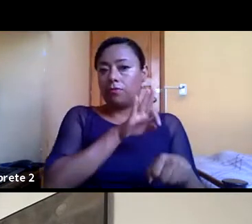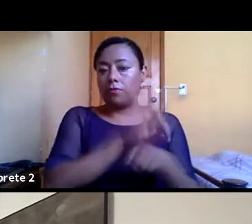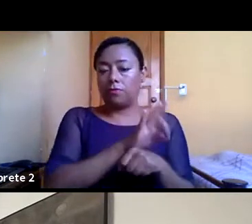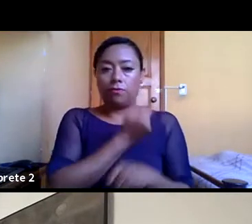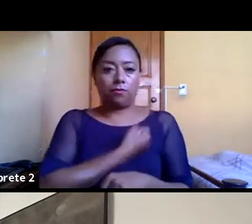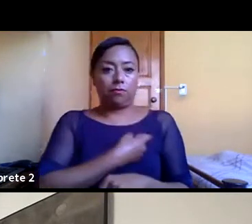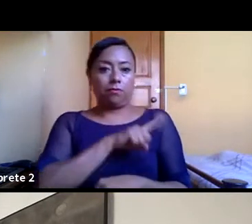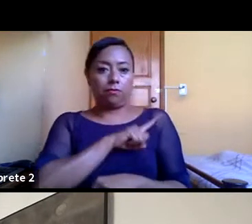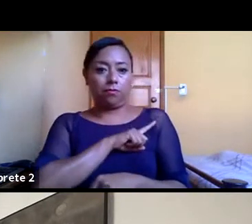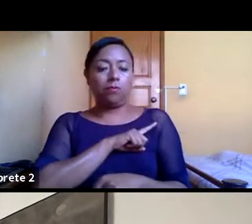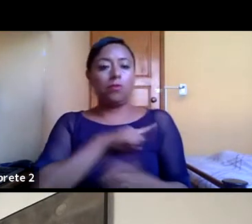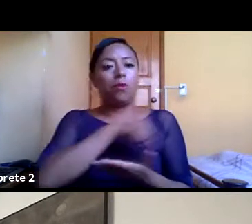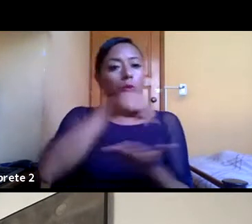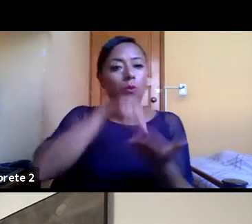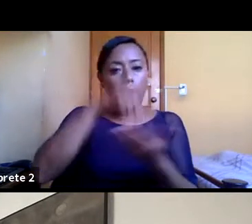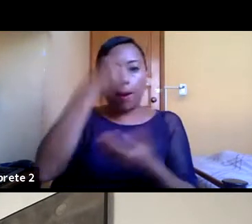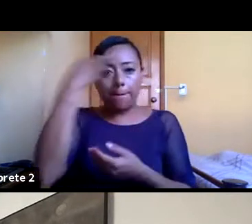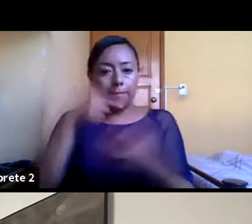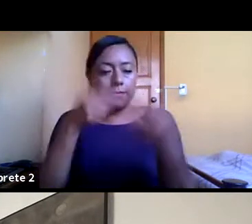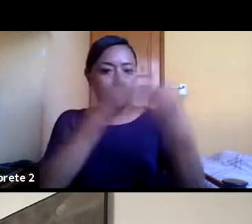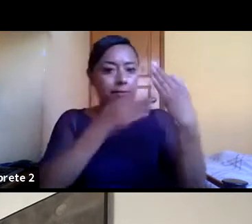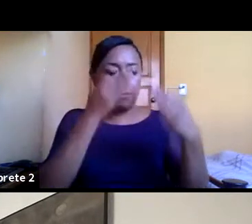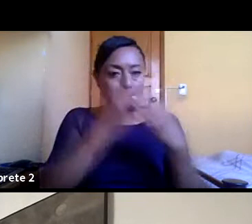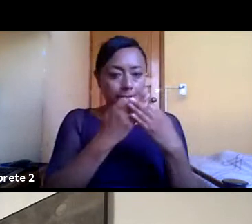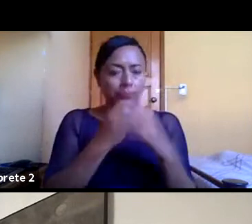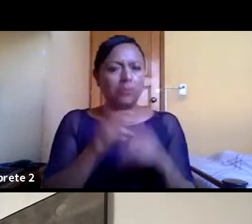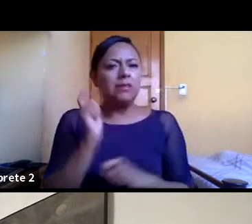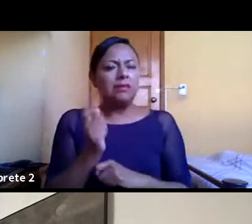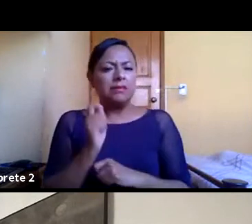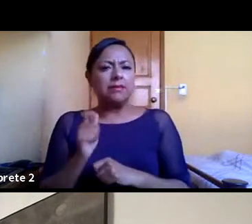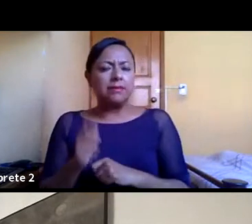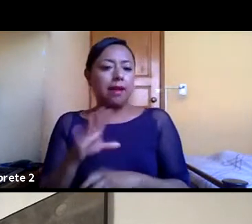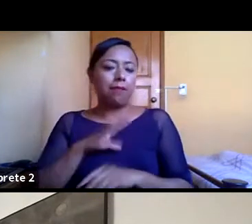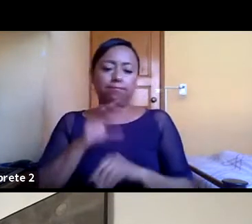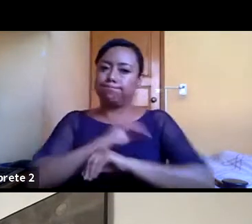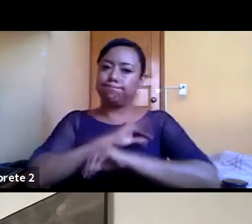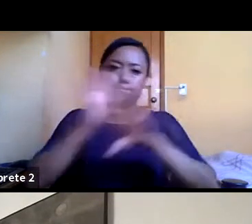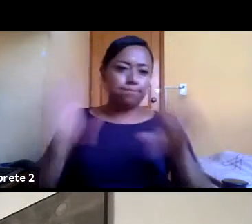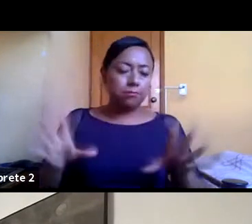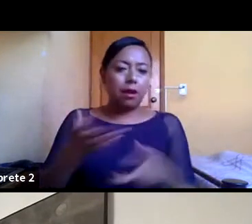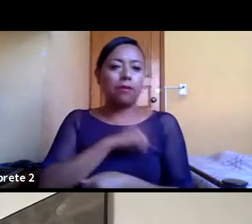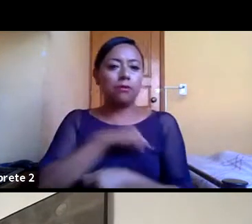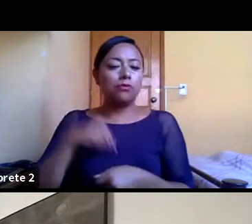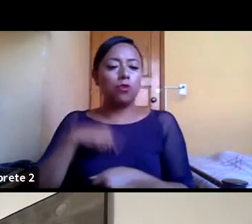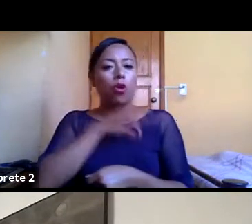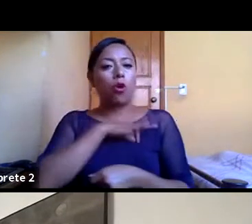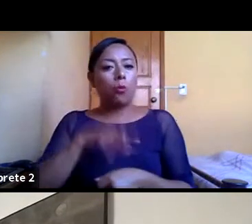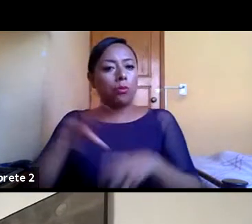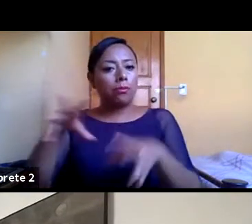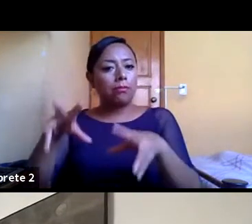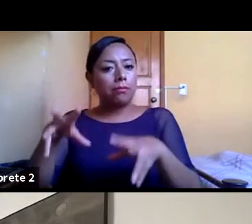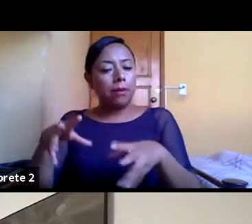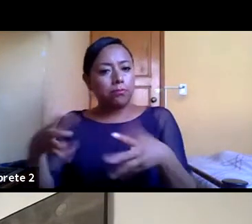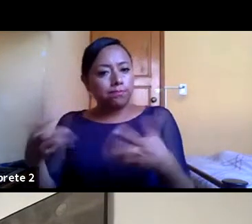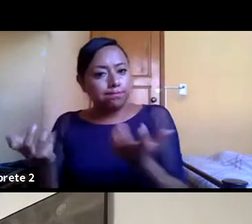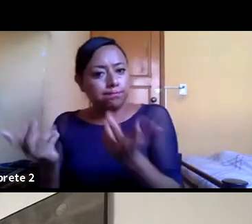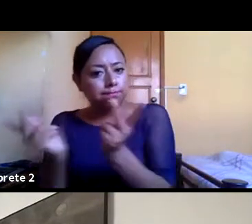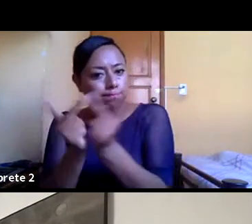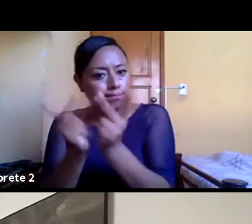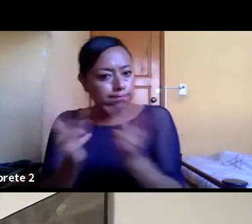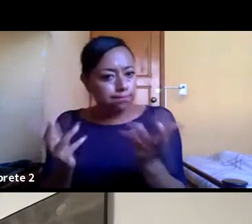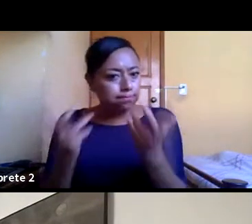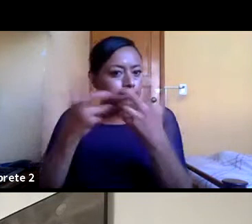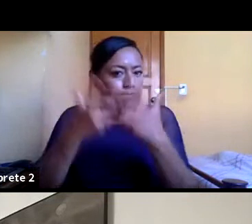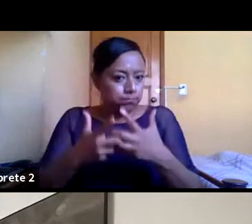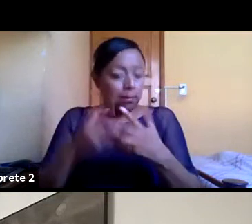espacio público. En este caso estaríamos evidentemente adaptándonos ya a esta nueva normalidad